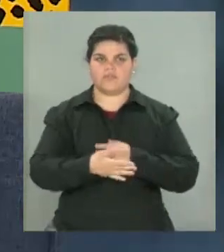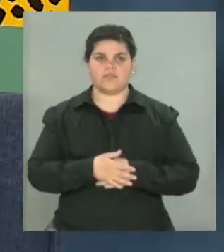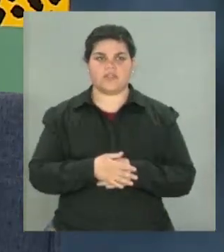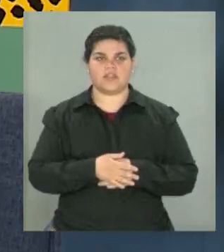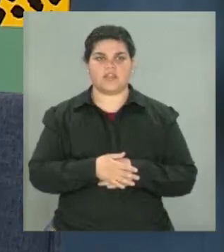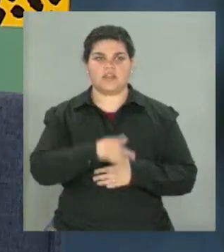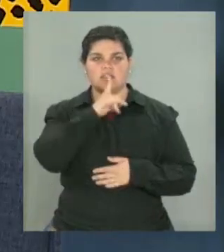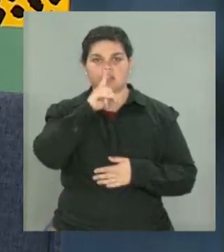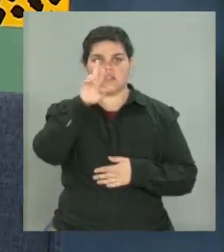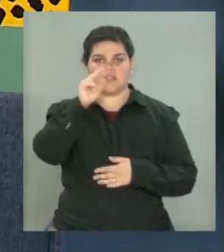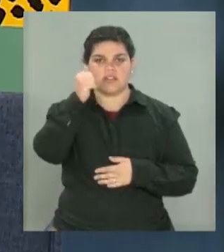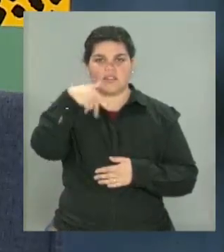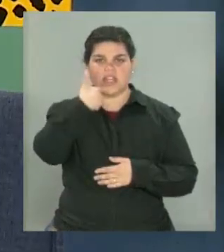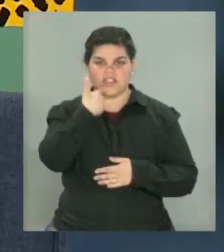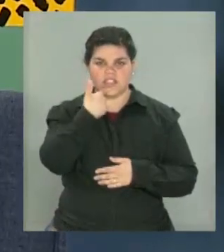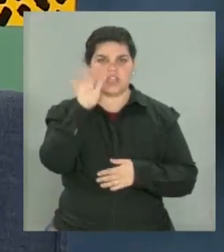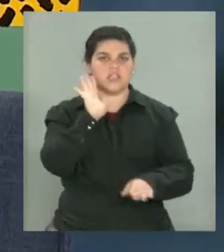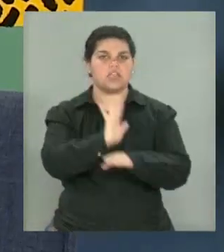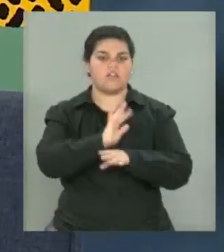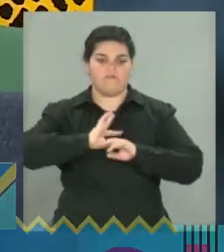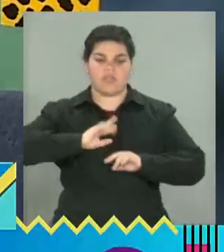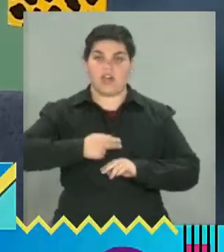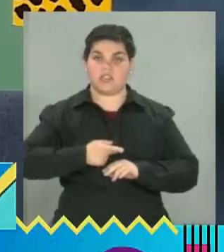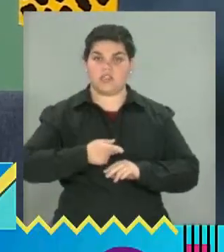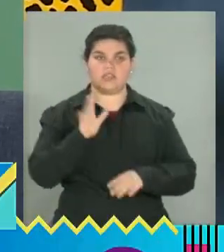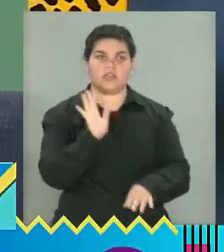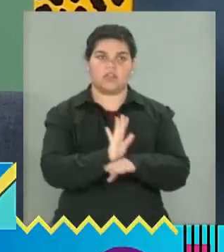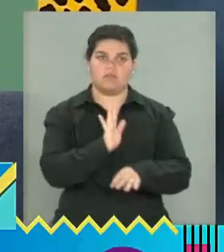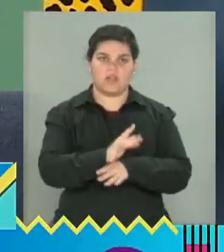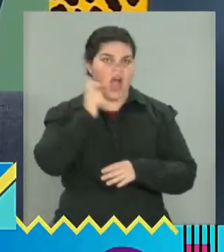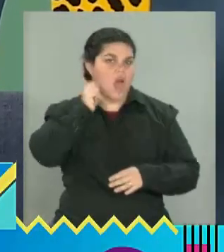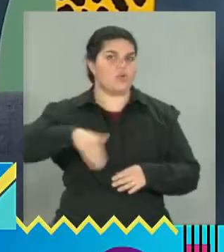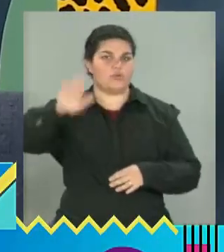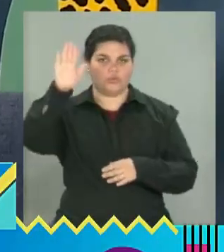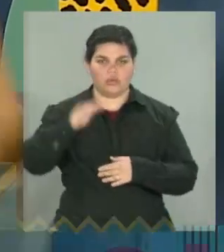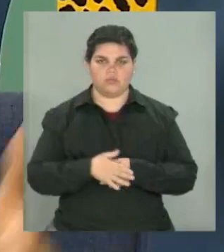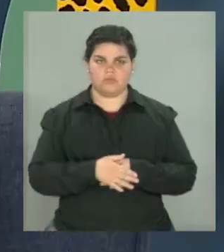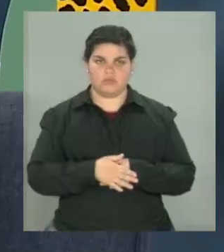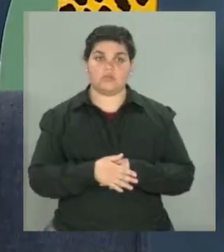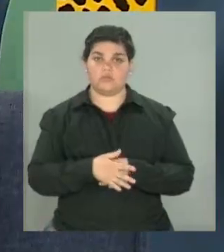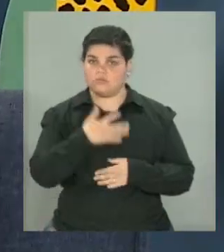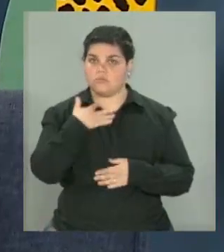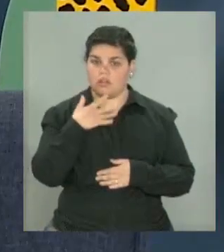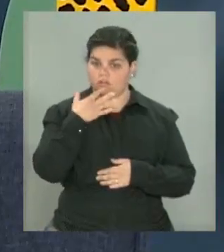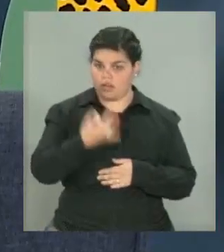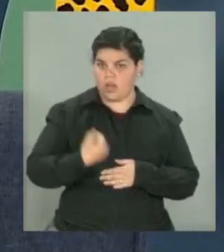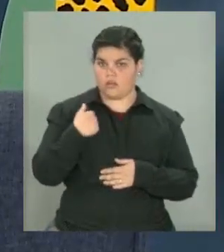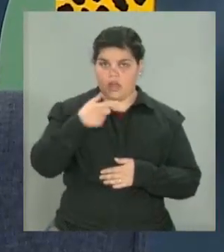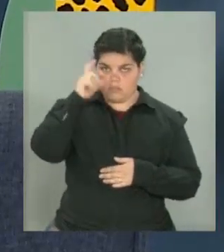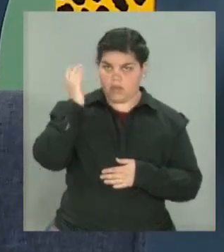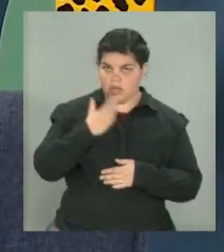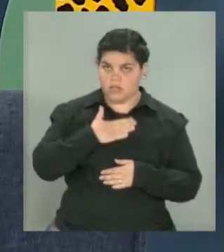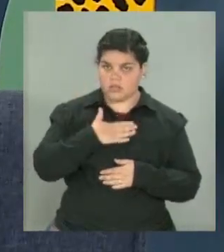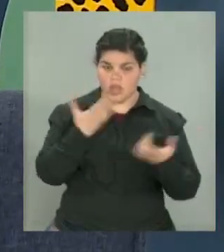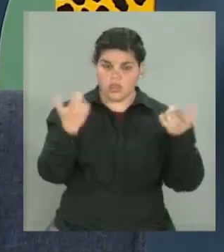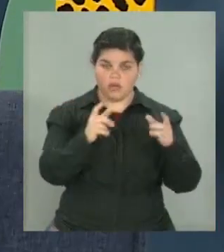da, digamos, de adulto, ¿me entendés? Como, me ha pasado, digamos, en varias reuniones y debates, y